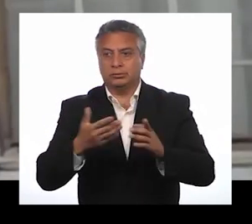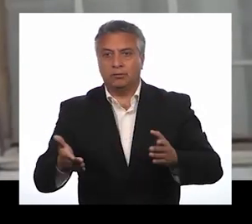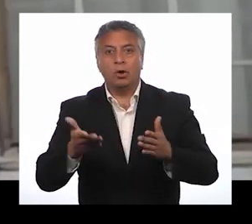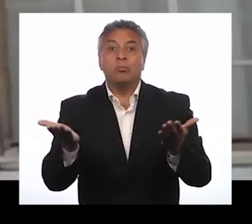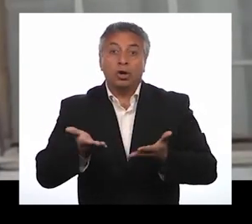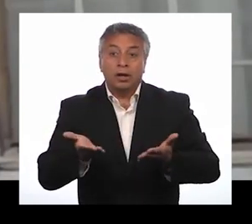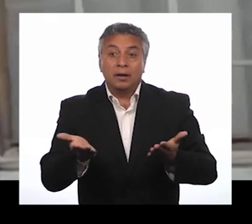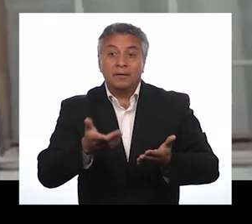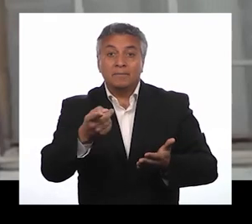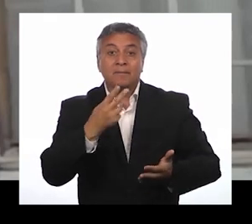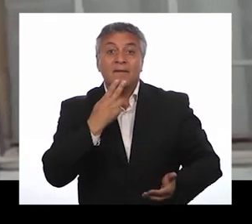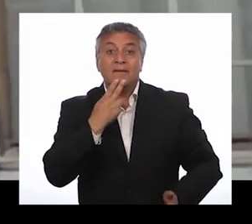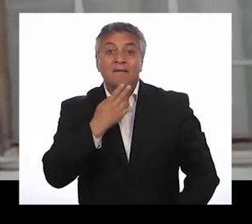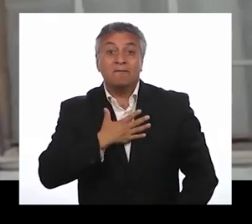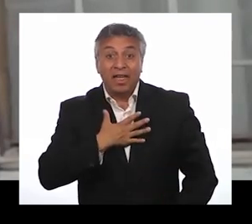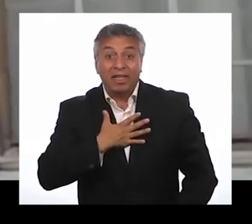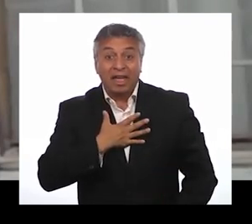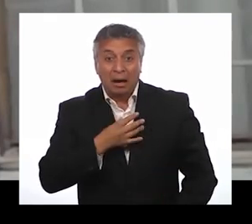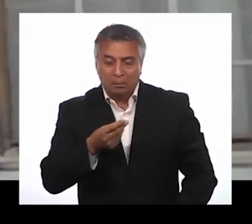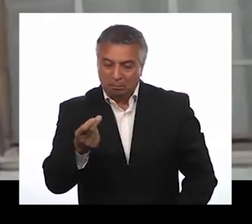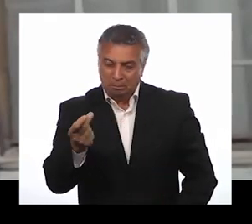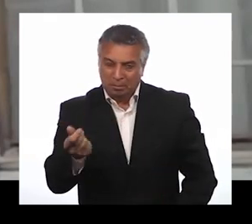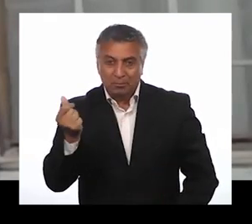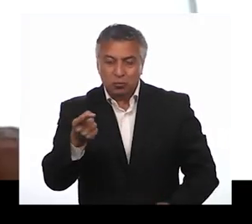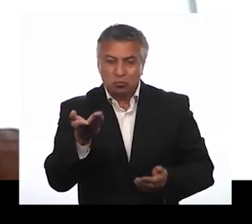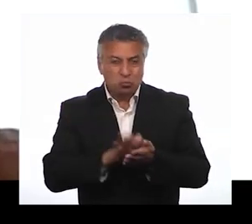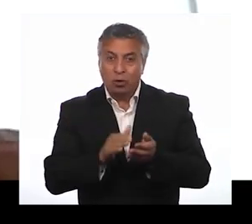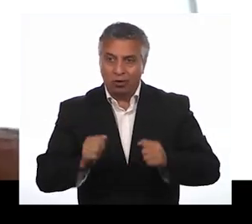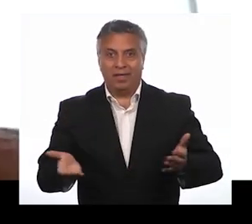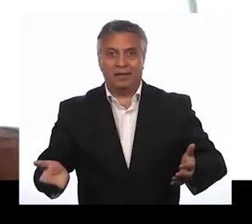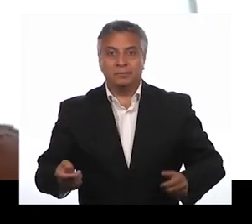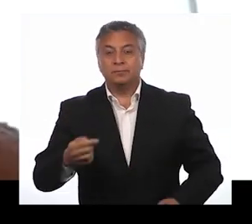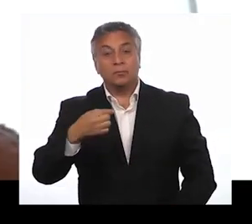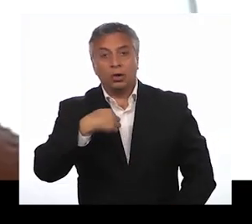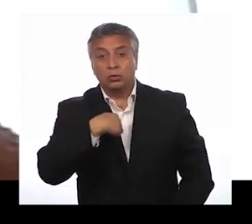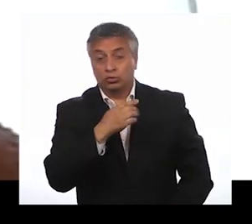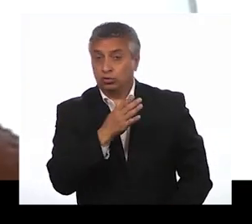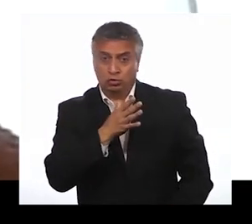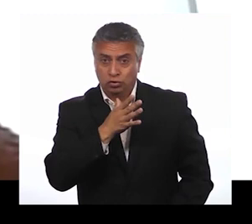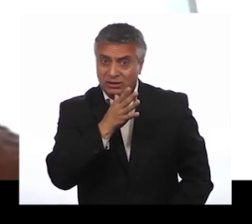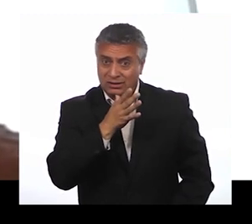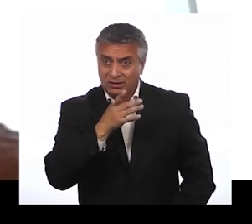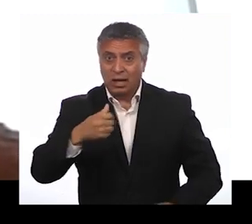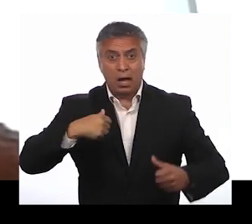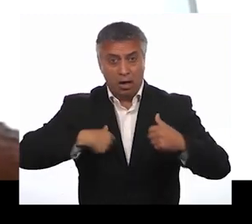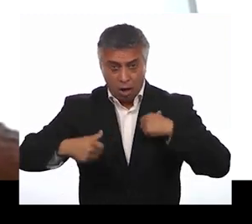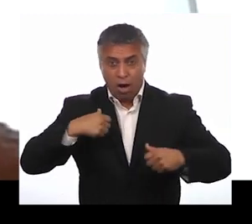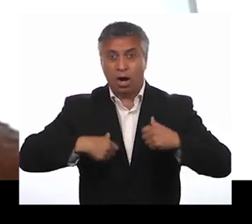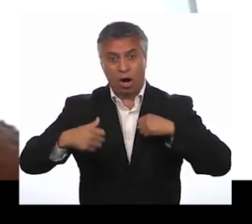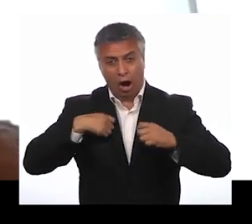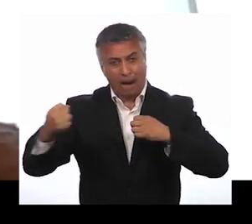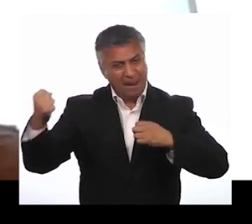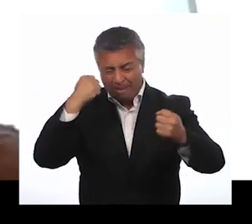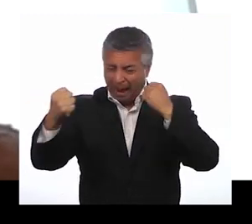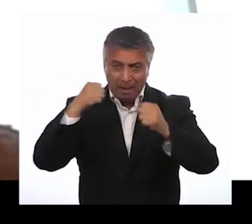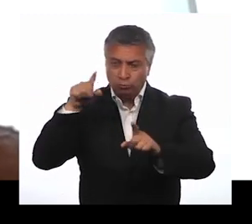Las oportunidades, porque la vida así se le puede irse. No sé realmente si todos los que sufrieron tortura como